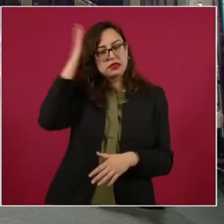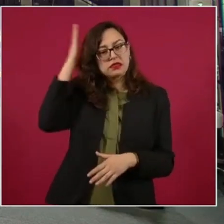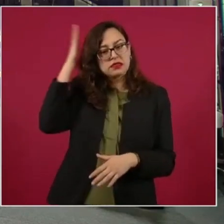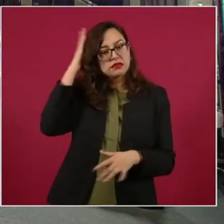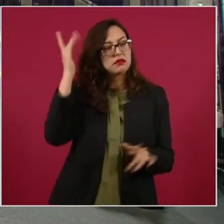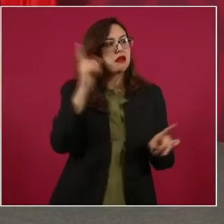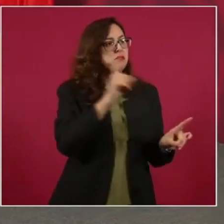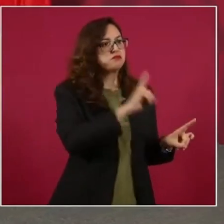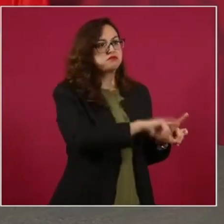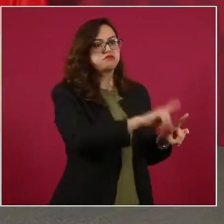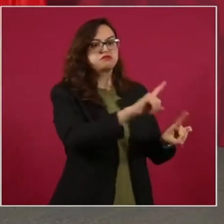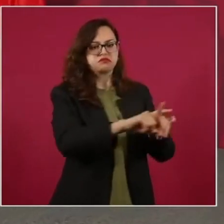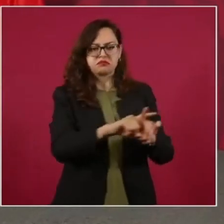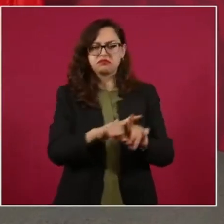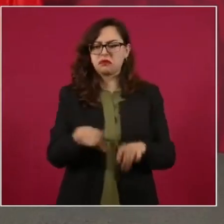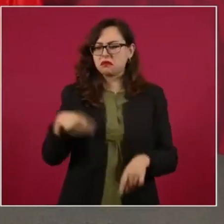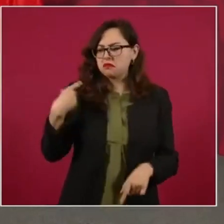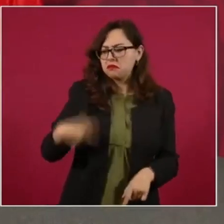siempre